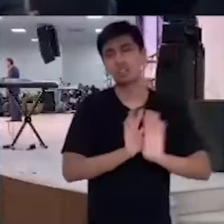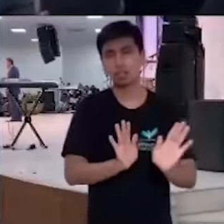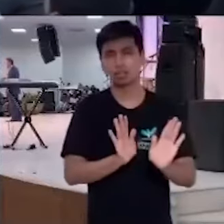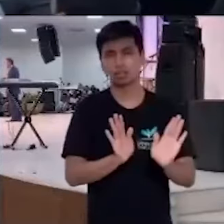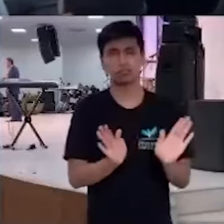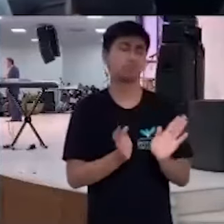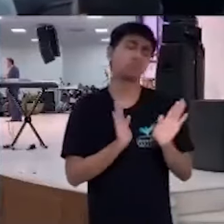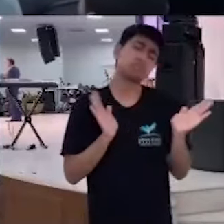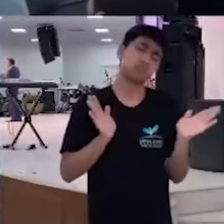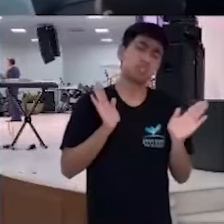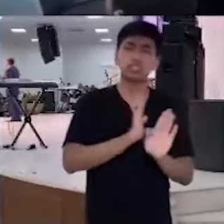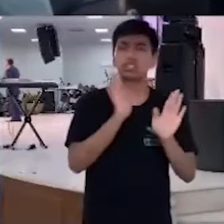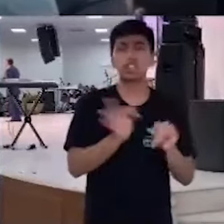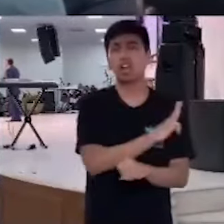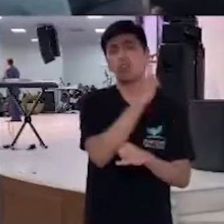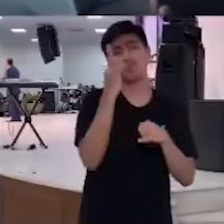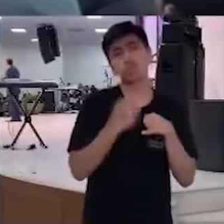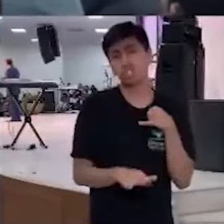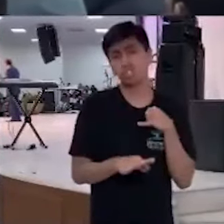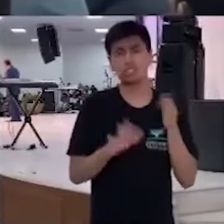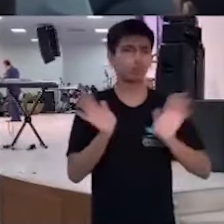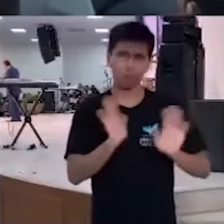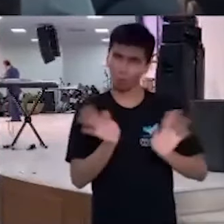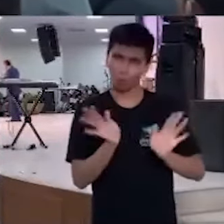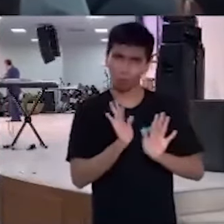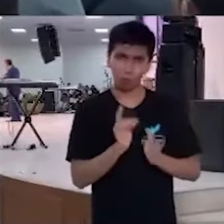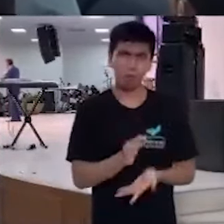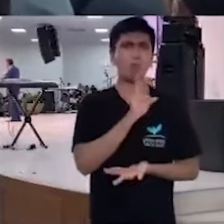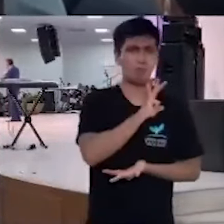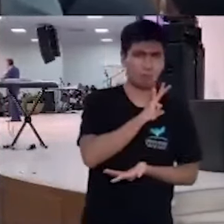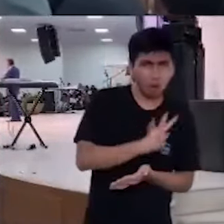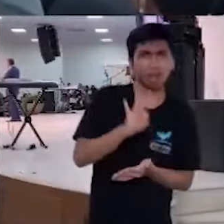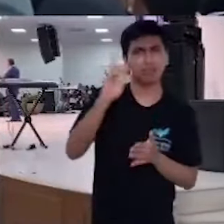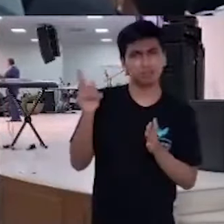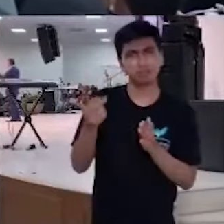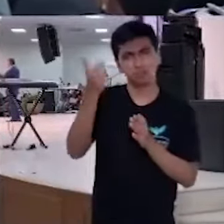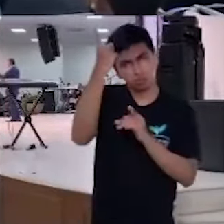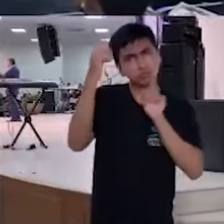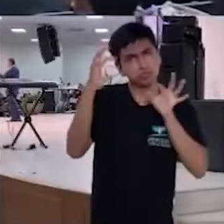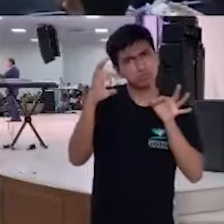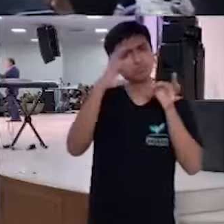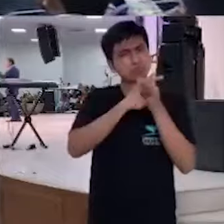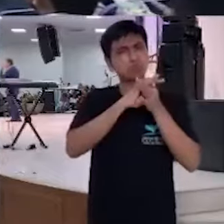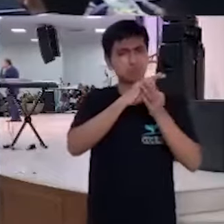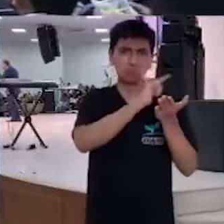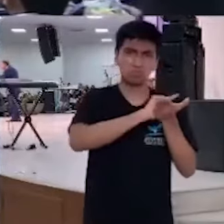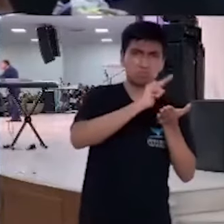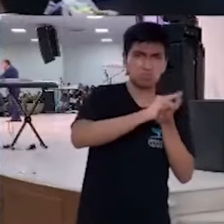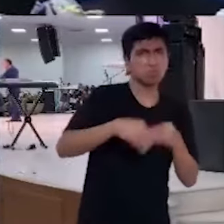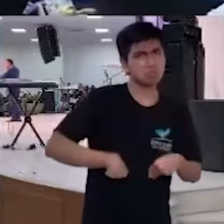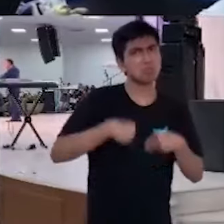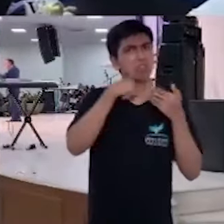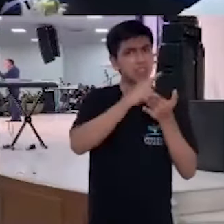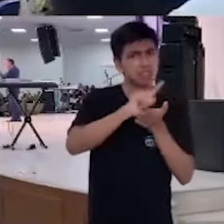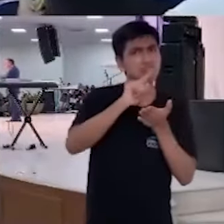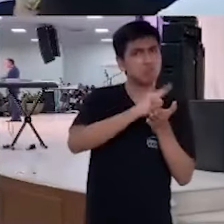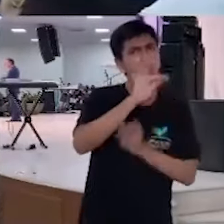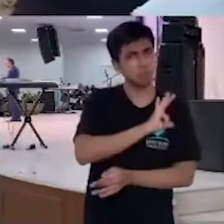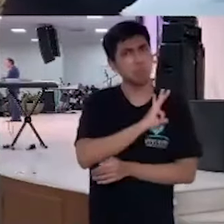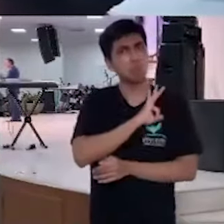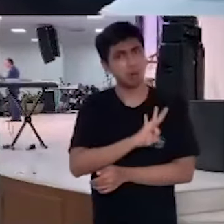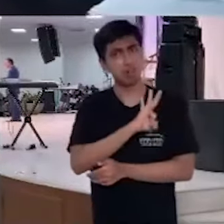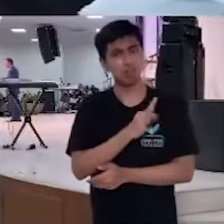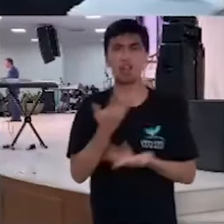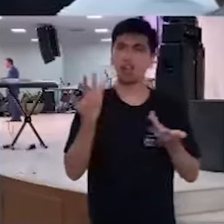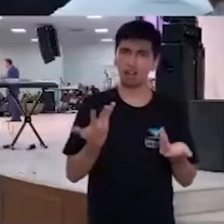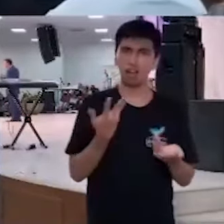vida si reconoce su pecado y se pone bajo cobertura. Y a eso, ¿sabes cómo se le llama? Humildad. Y la humildad tiene que